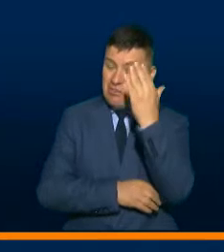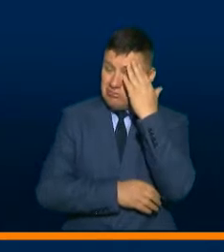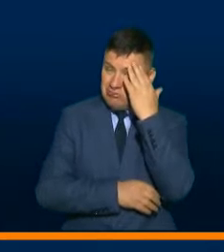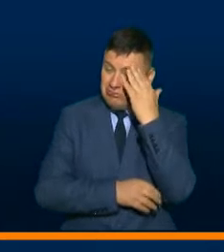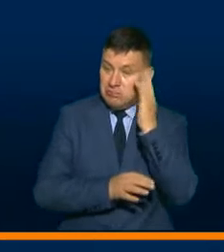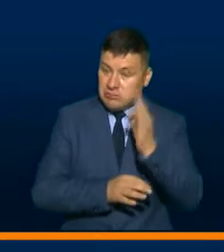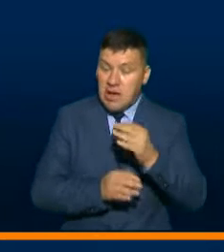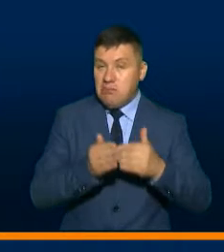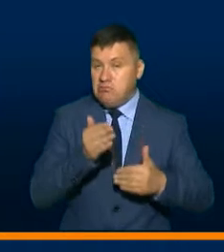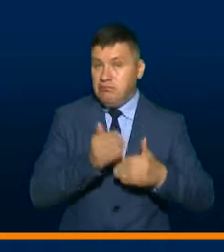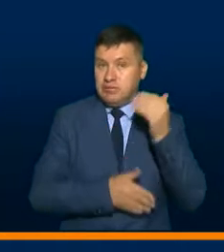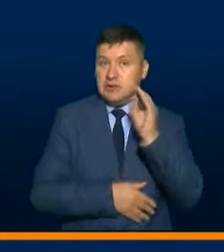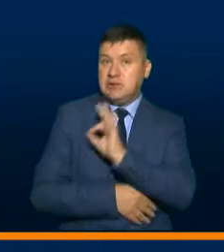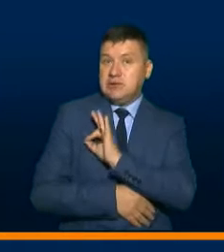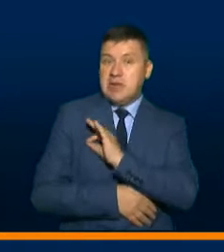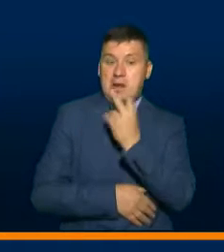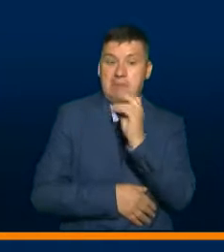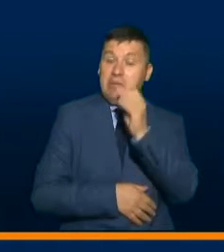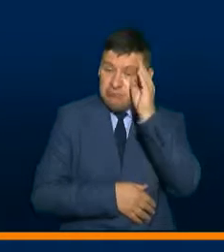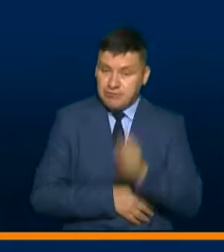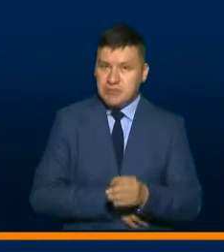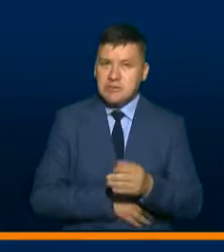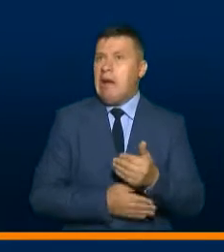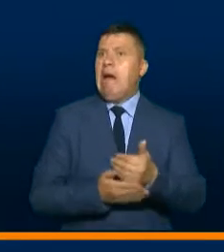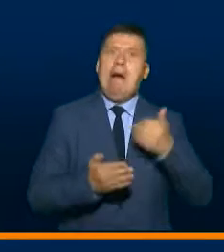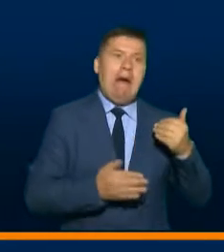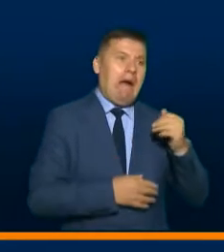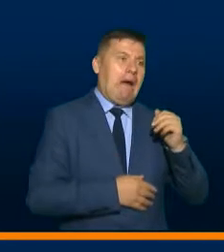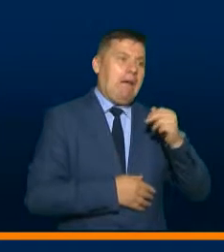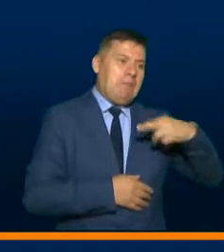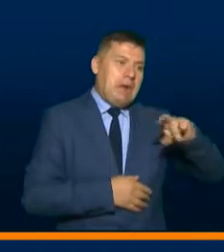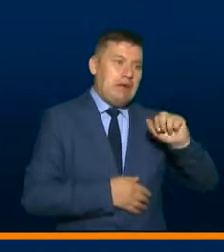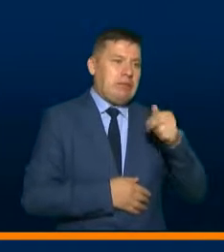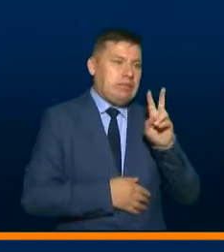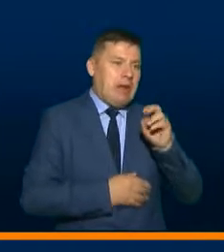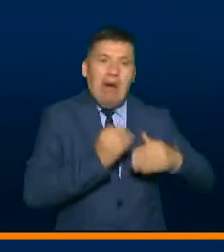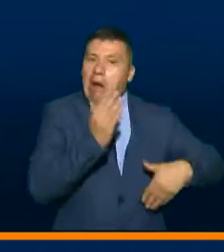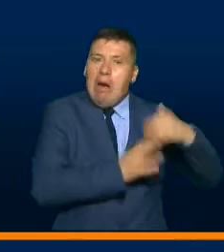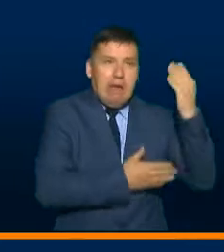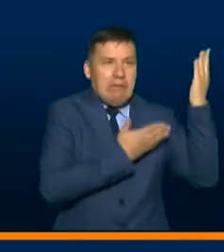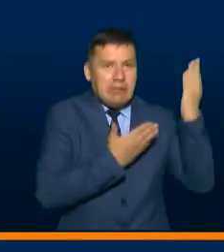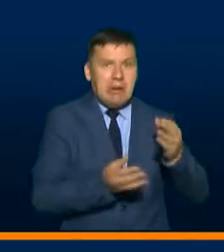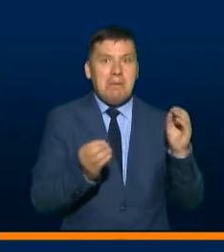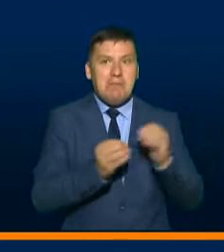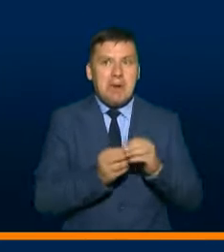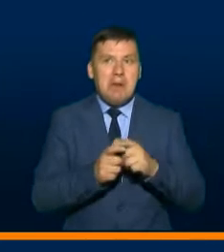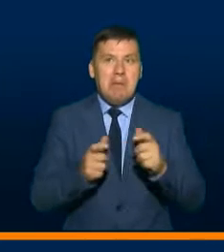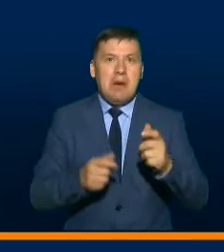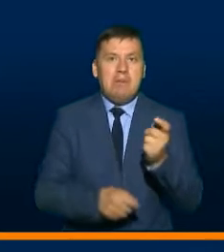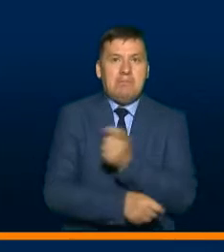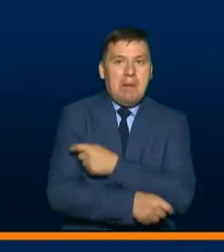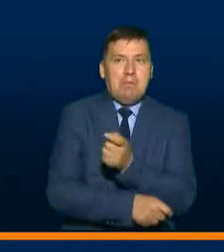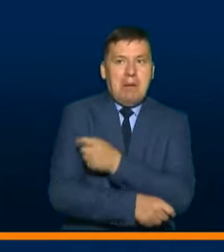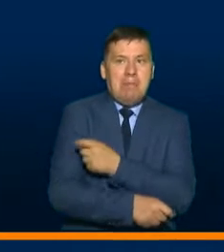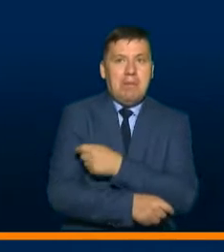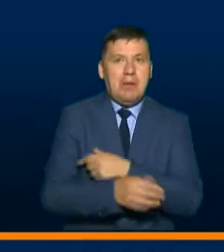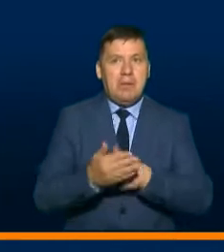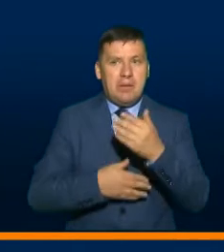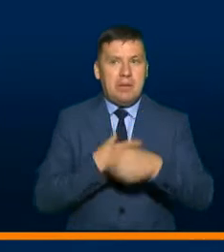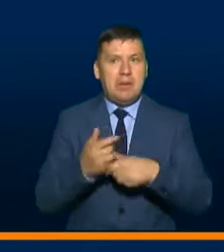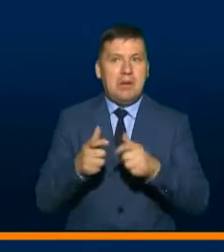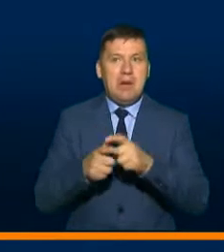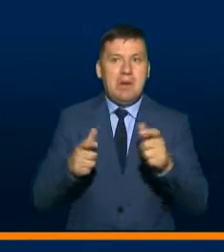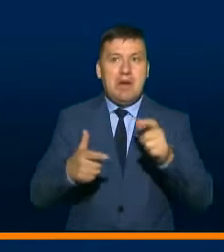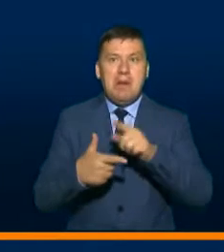previsto empezar el sábado 20 empezamos el miércoles 17 ya tenemos en este momento más vacunados que casos activos estamos creciendo